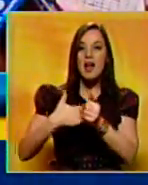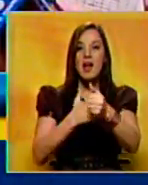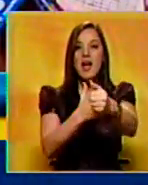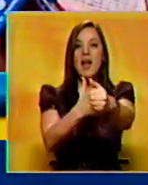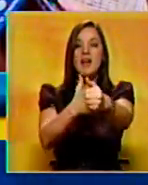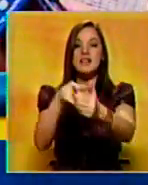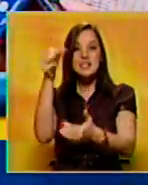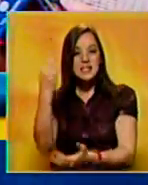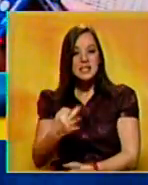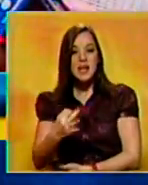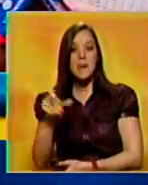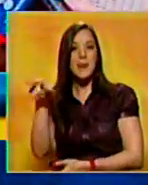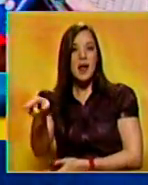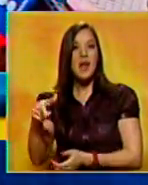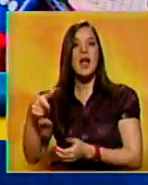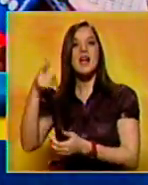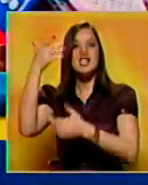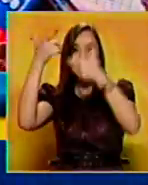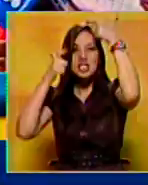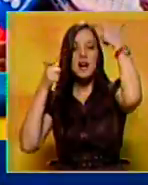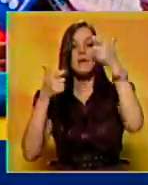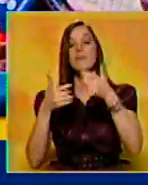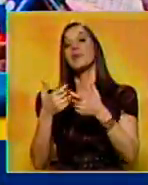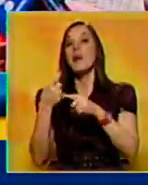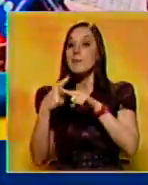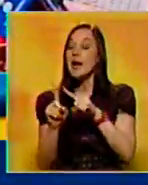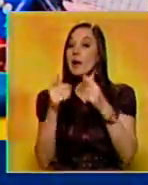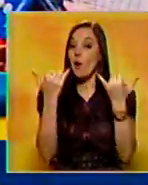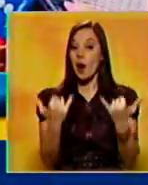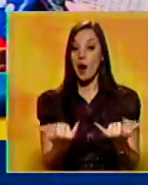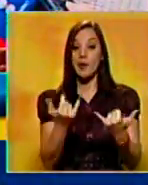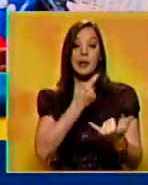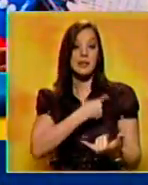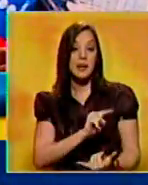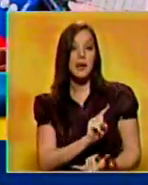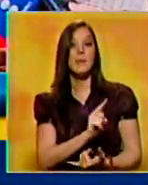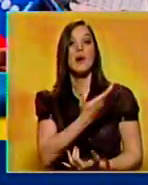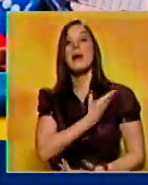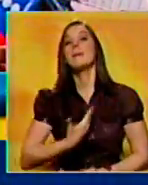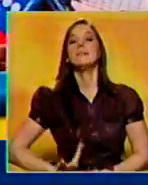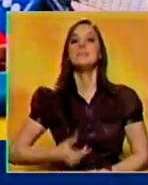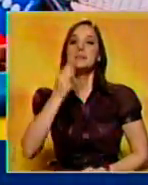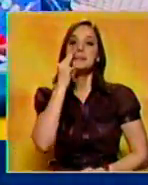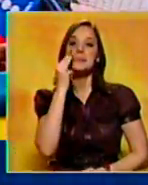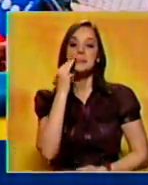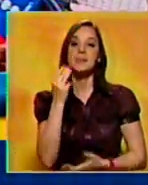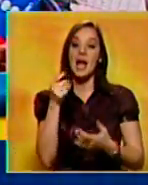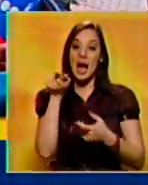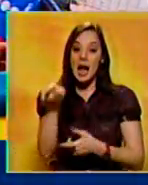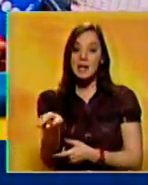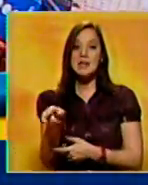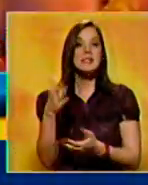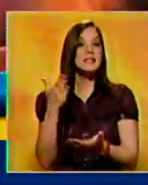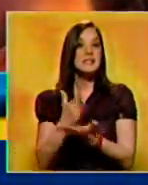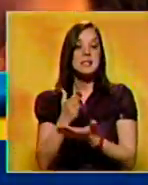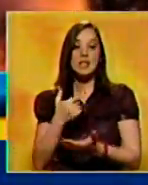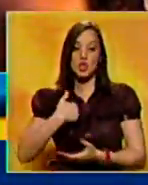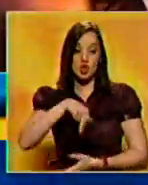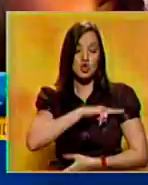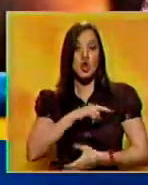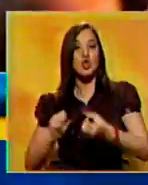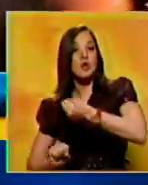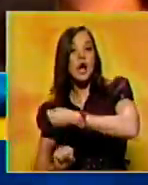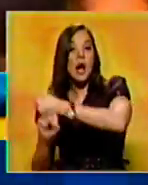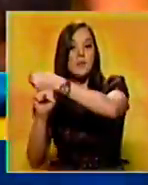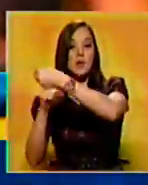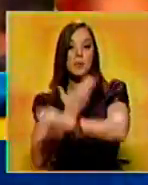esta revolución, y que ahora tiene al frente al compañero presidente Nicolás Maduro, a quien este partido le da todo su respaldo. También dijo